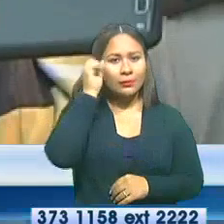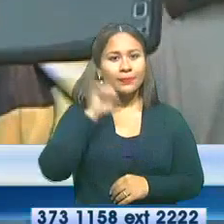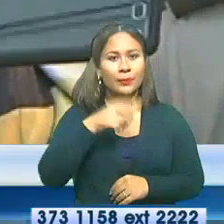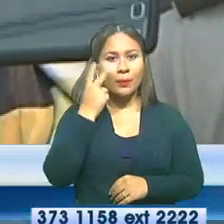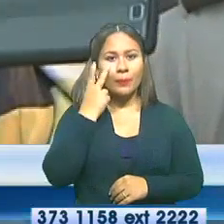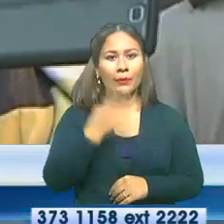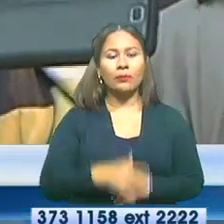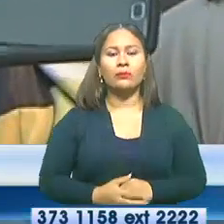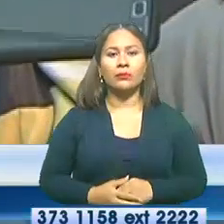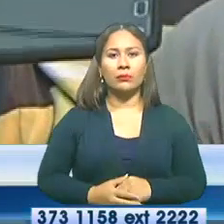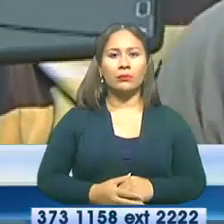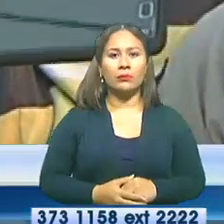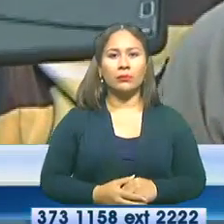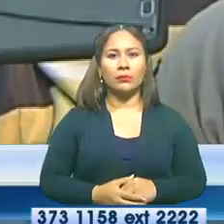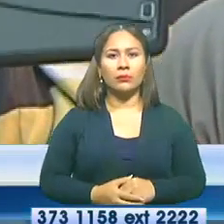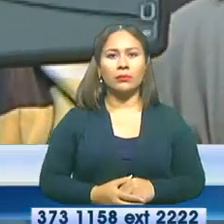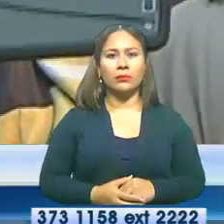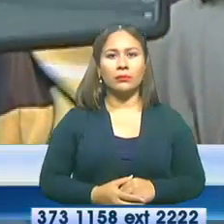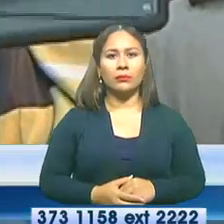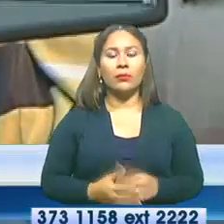localización